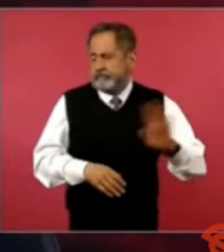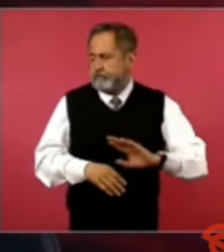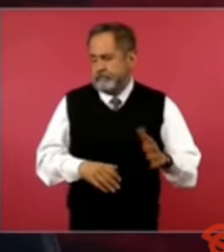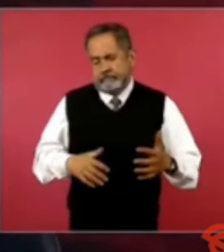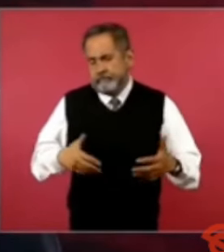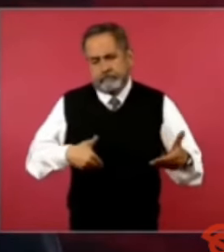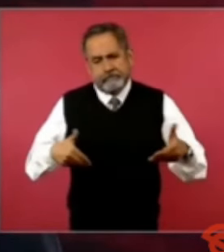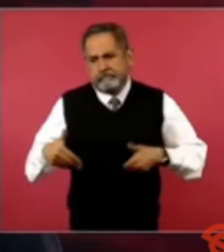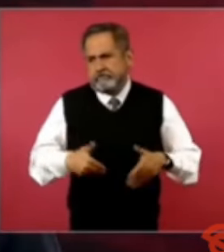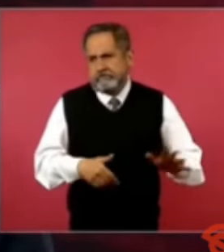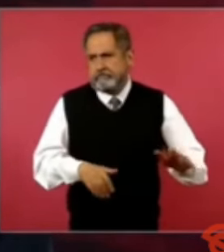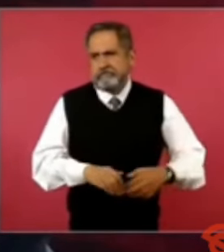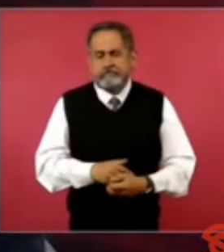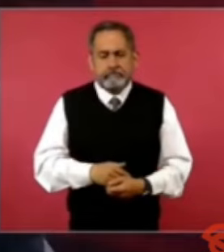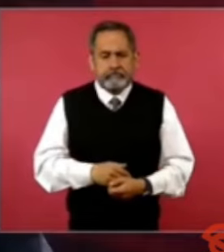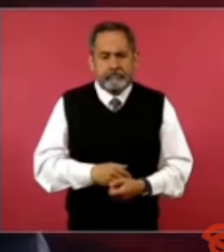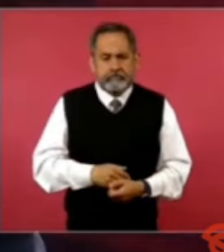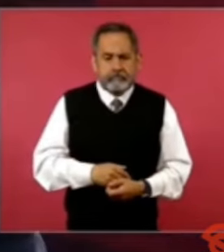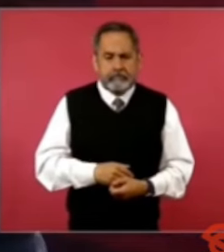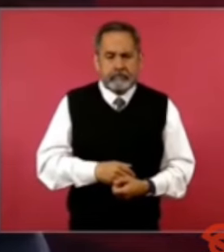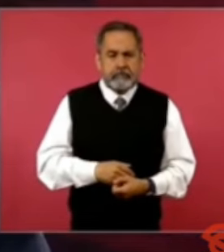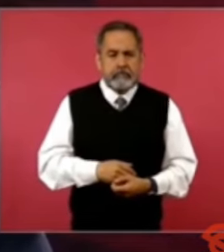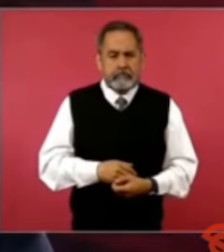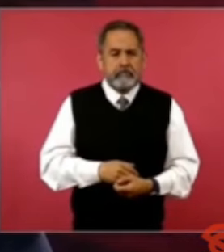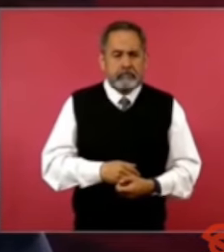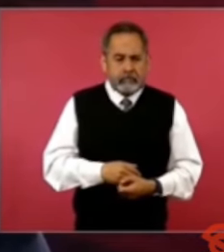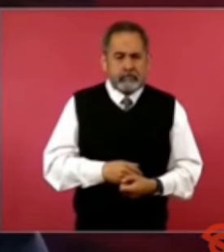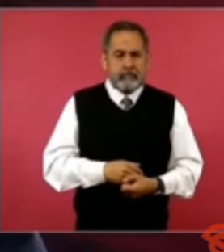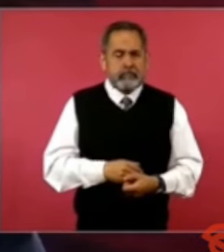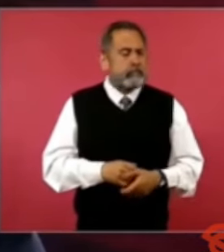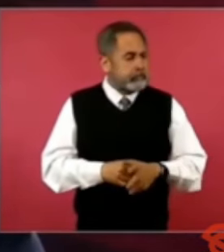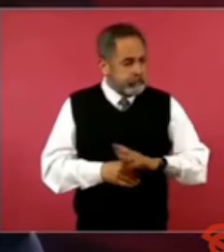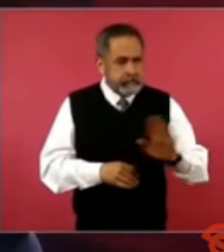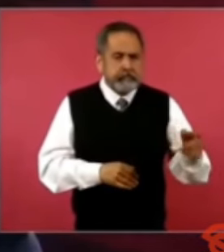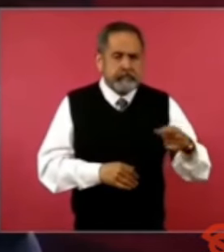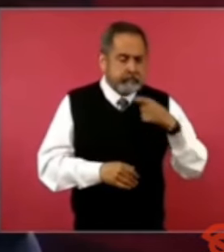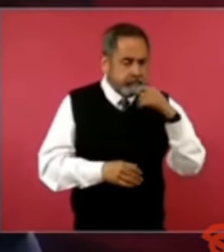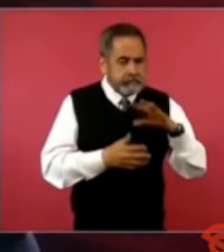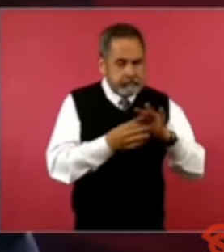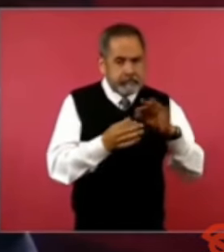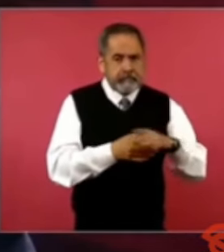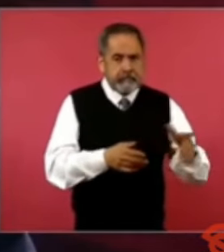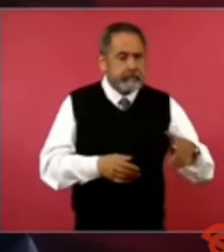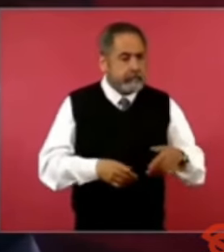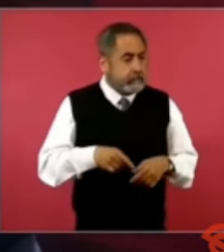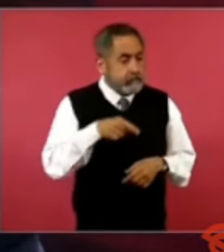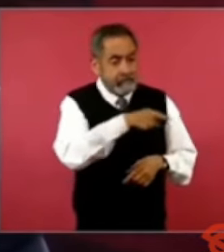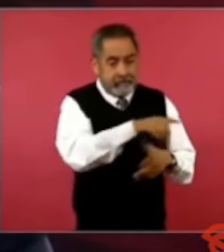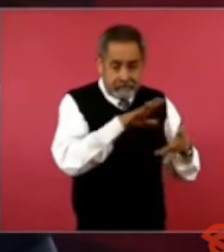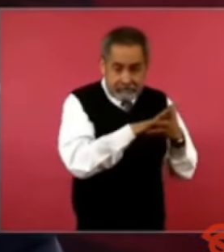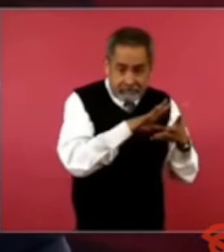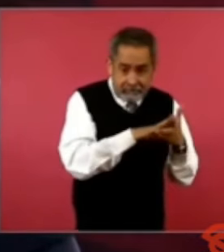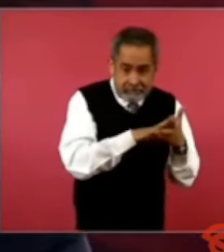corruptos y se dio libertad a gente